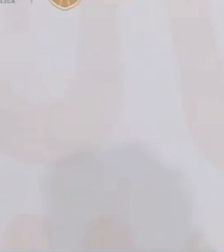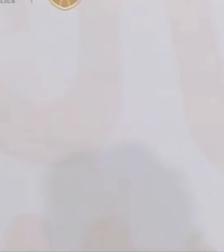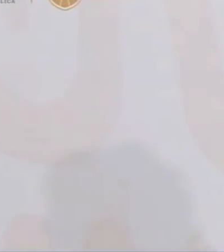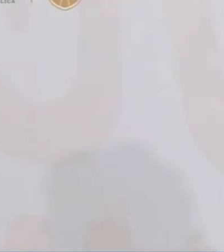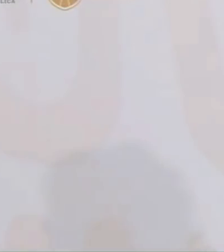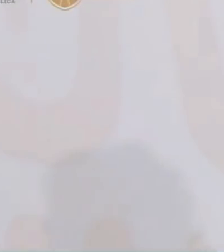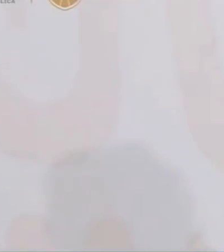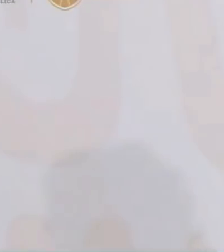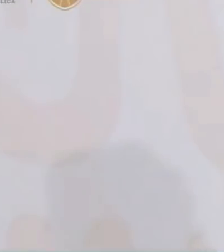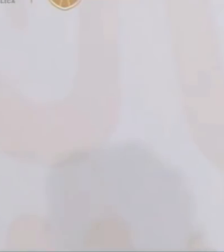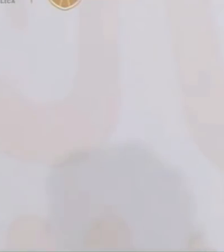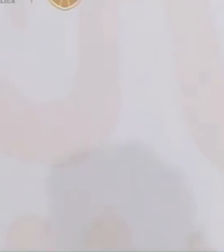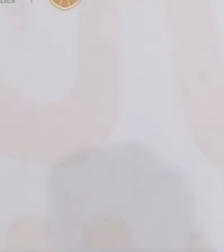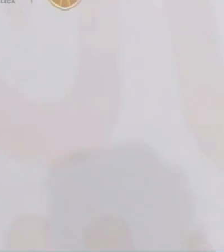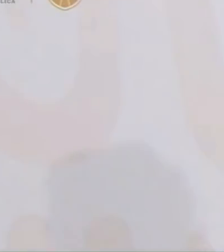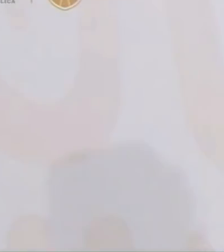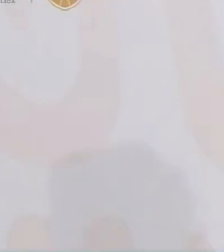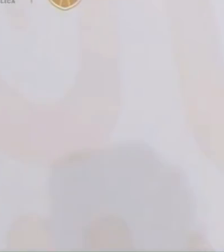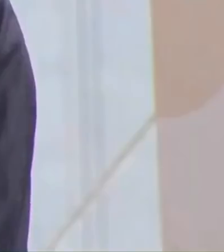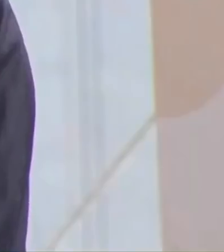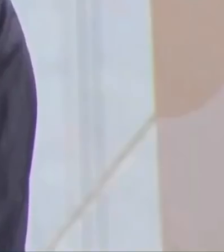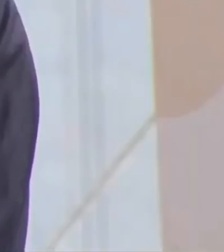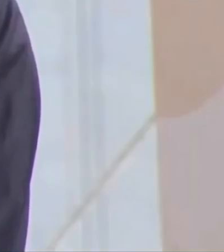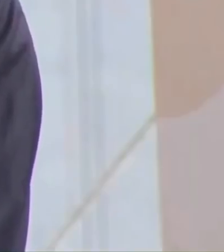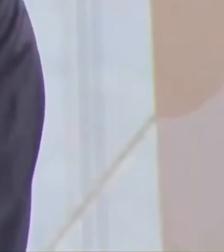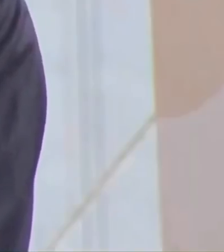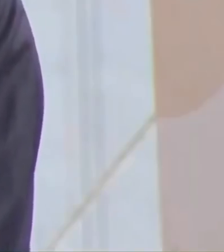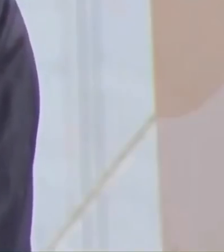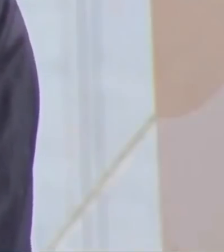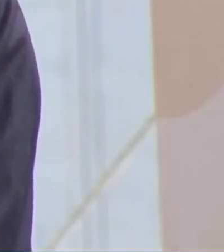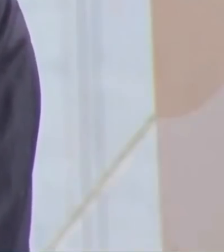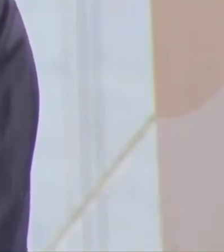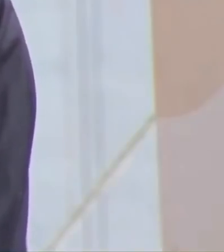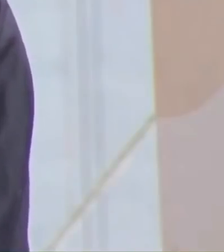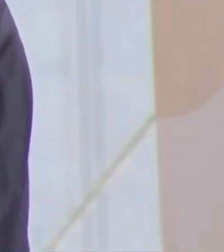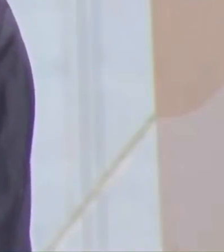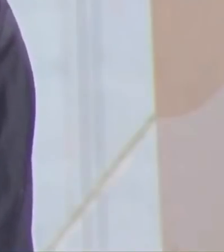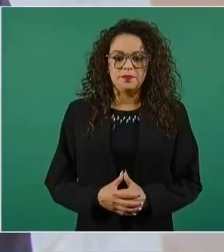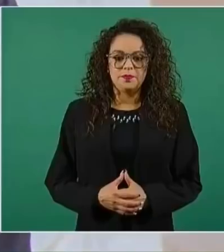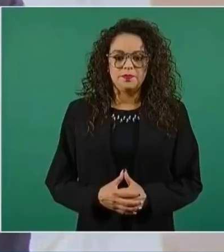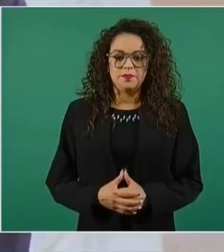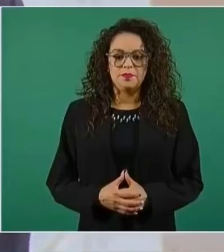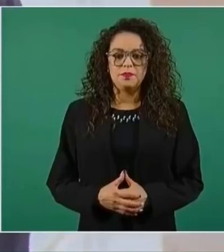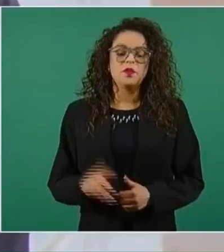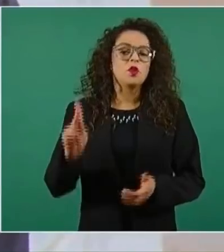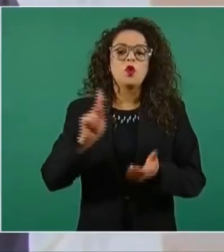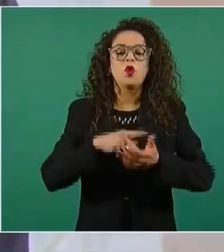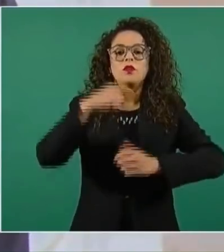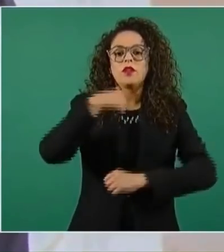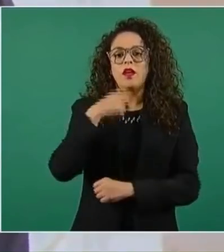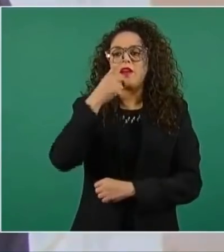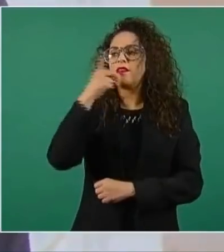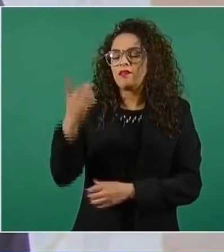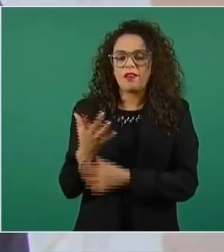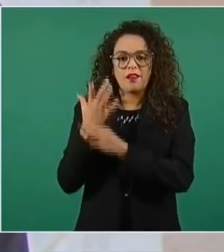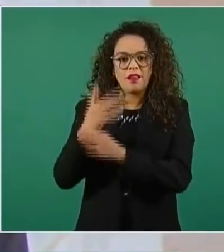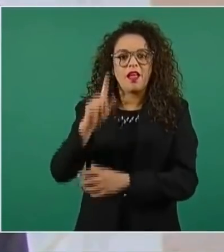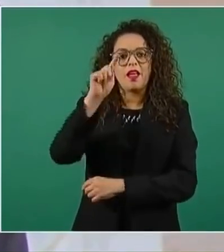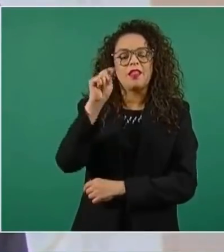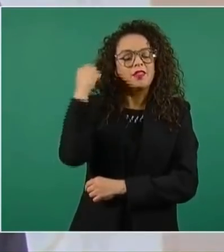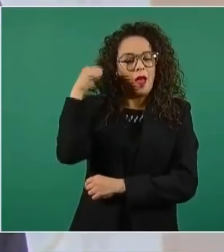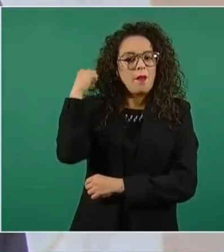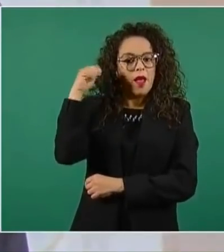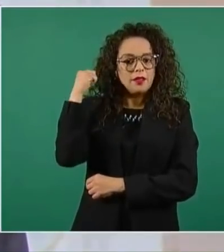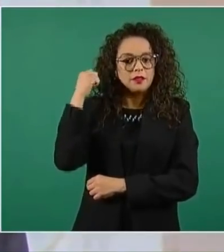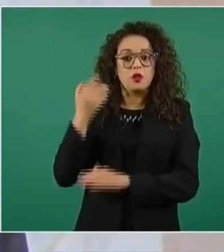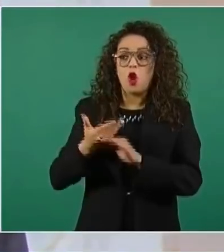Traigo a escena de nuevo a Tabasco, que llegó a tener, como ya hemos dicho, antes de la llegada de los